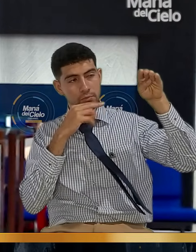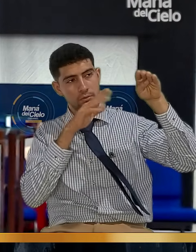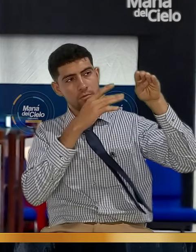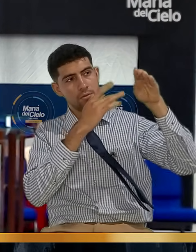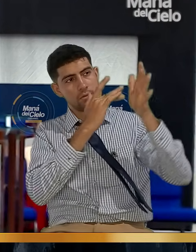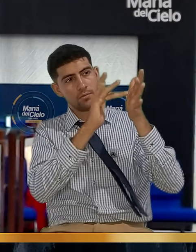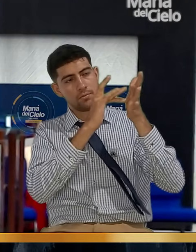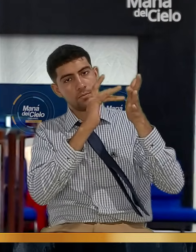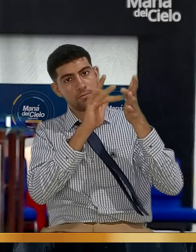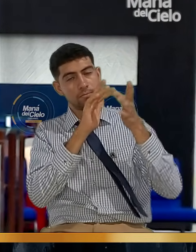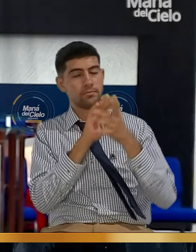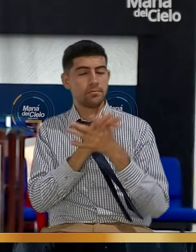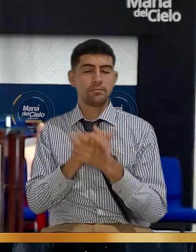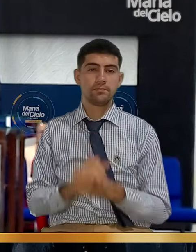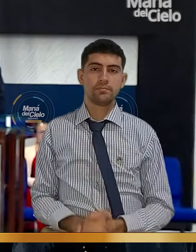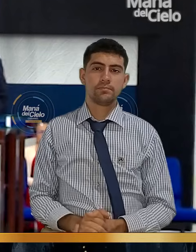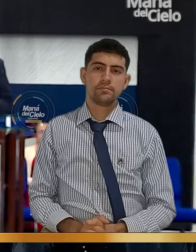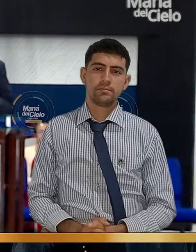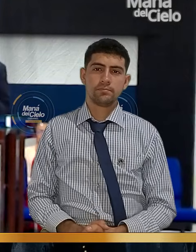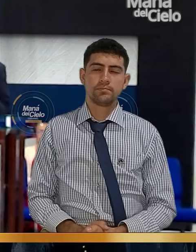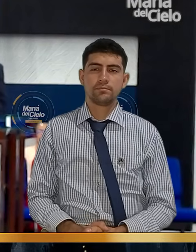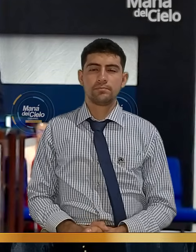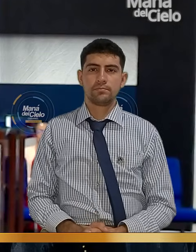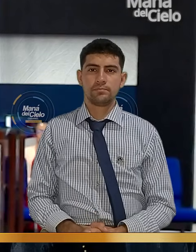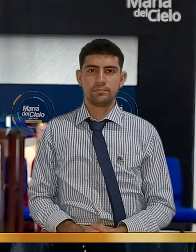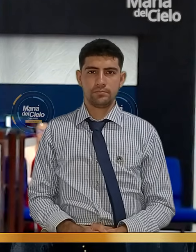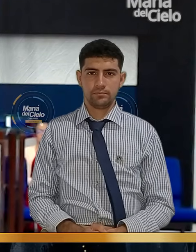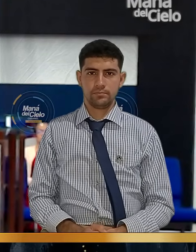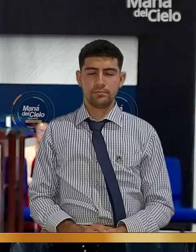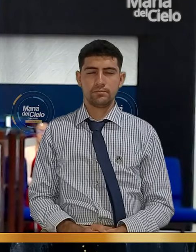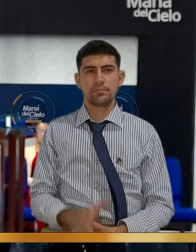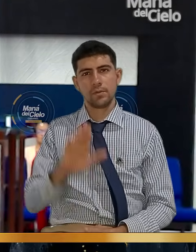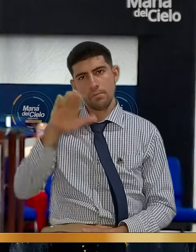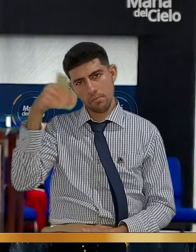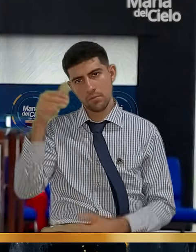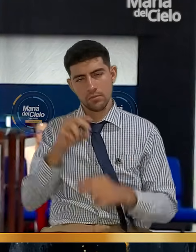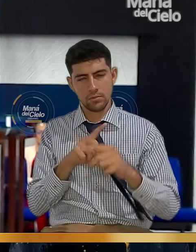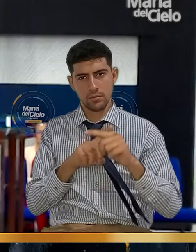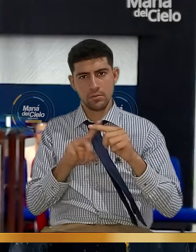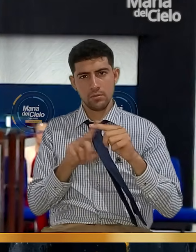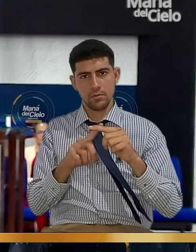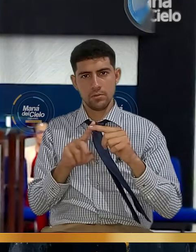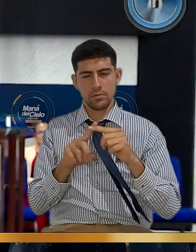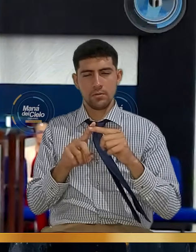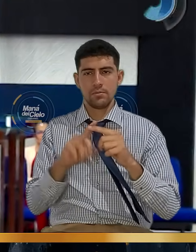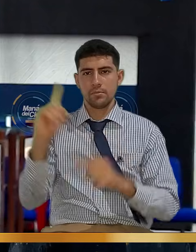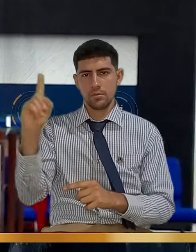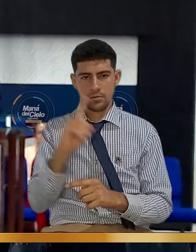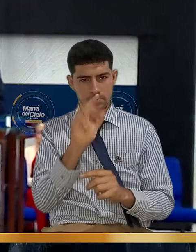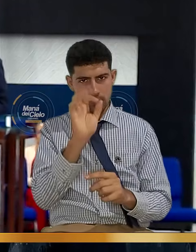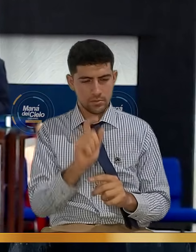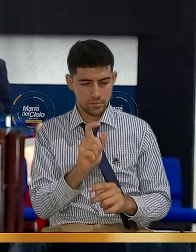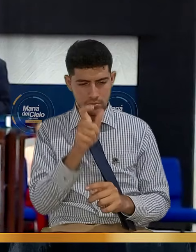el técnico, pero solo los limpió. Así que cuidado si llueven otra vez, solo los